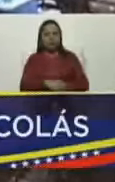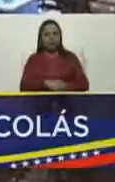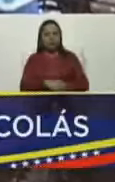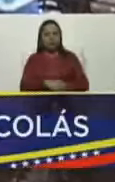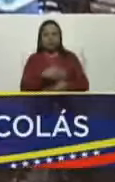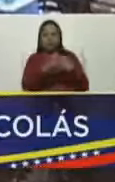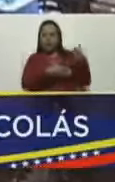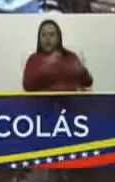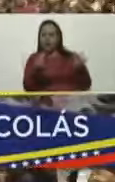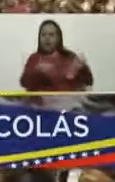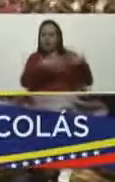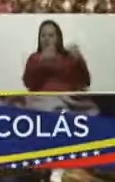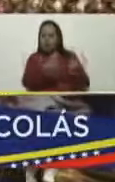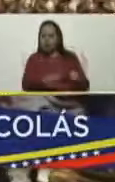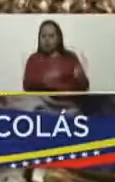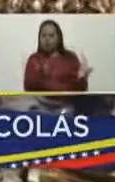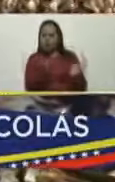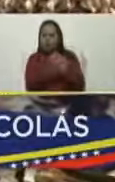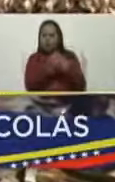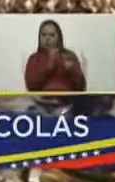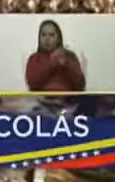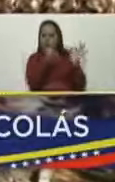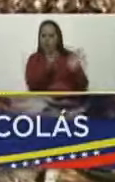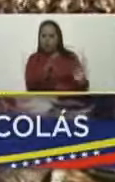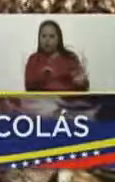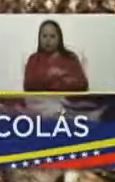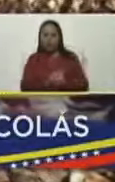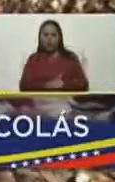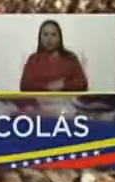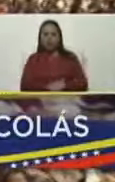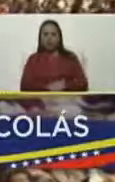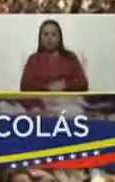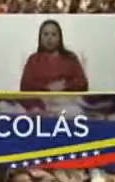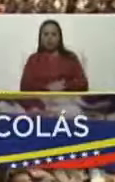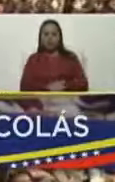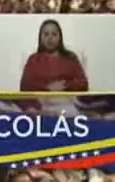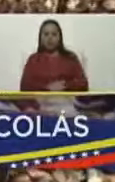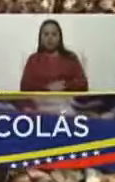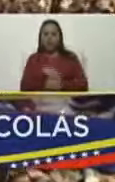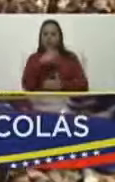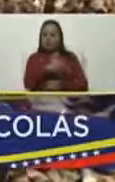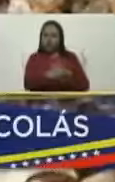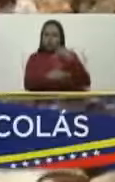ser más seguro. Conseguimos la fórmula. Y cada vez